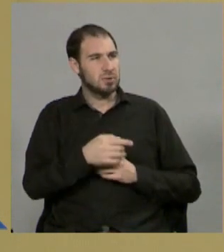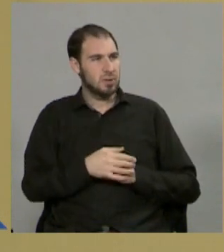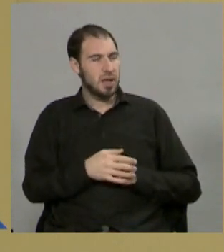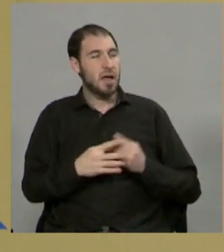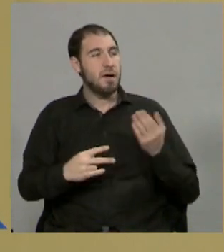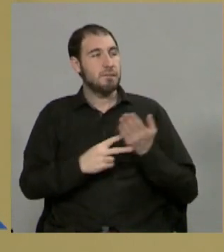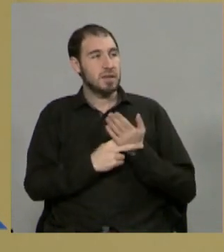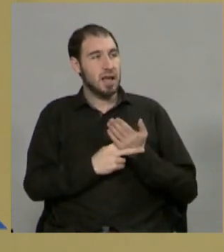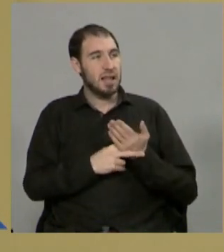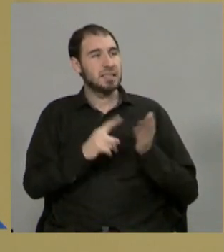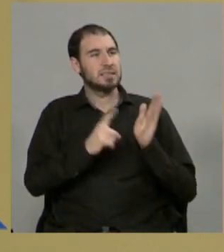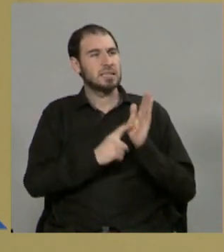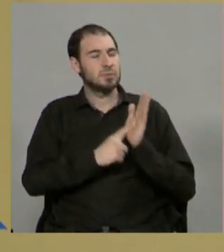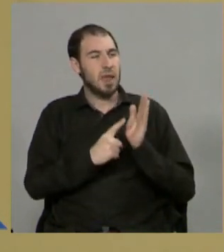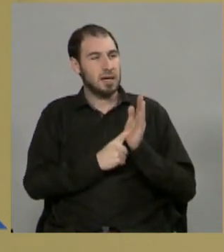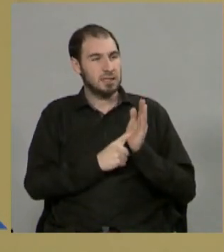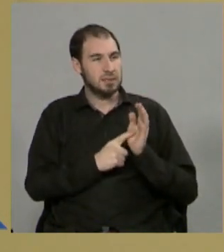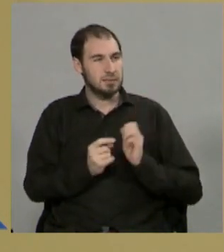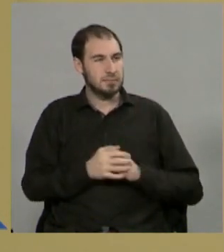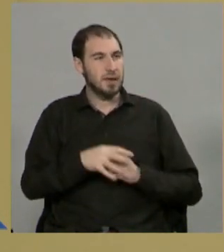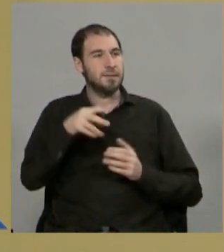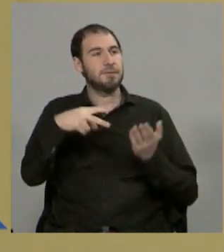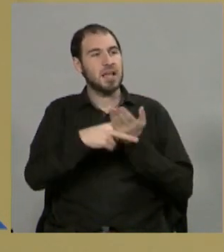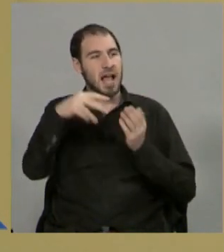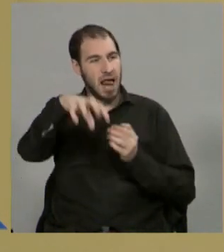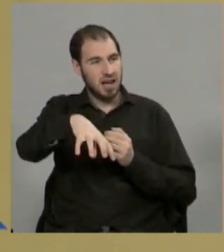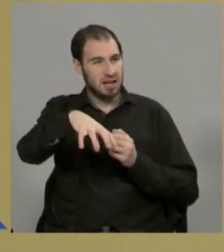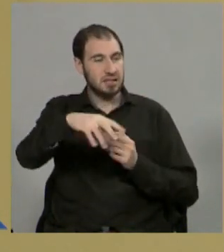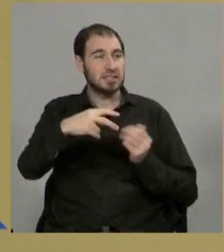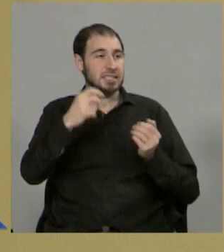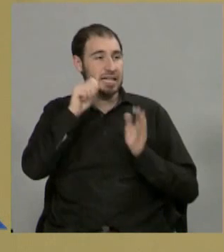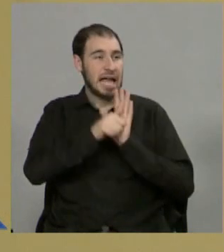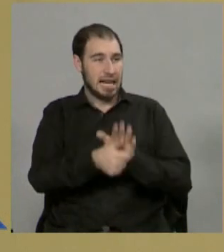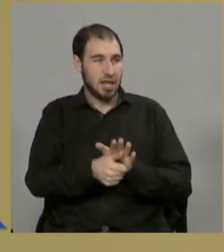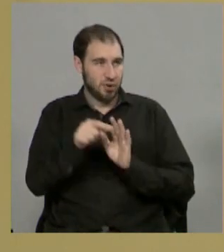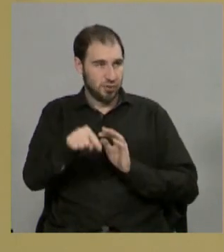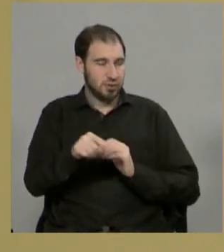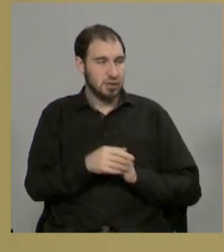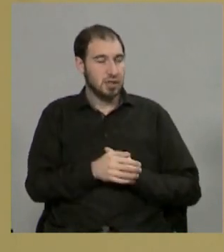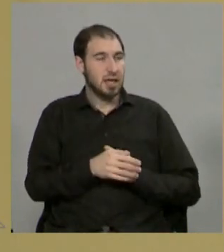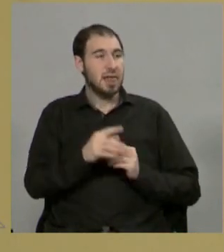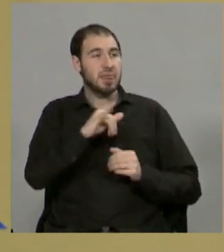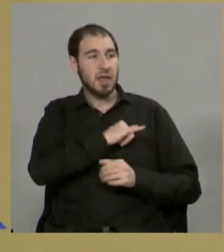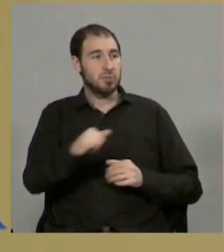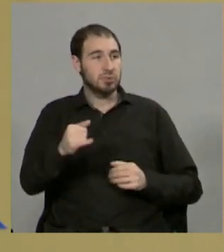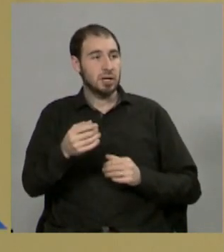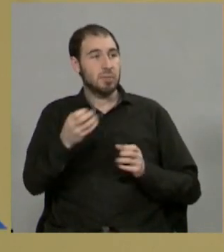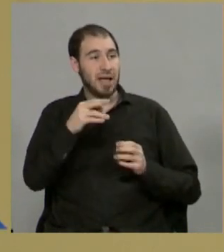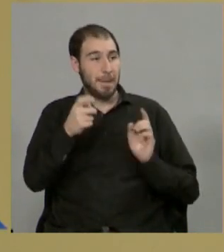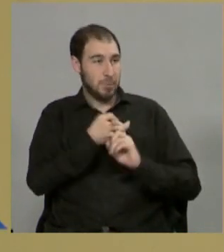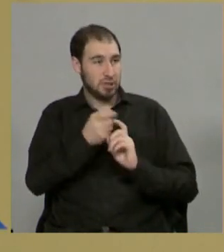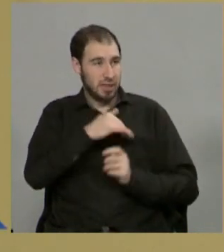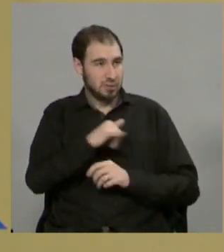al fiscal titular de la Fiscalía justamente de Género y que fue denunciado el domingo por su